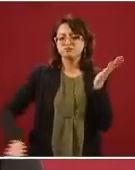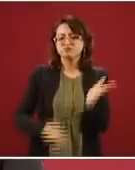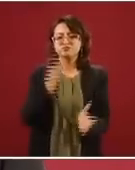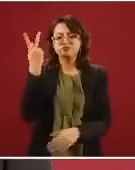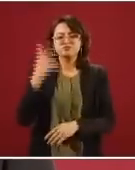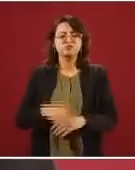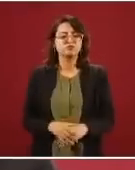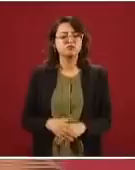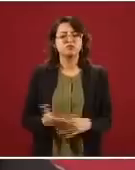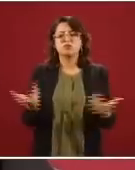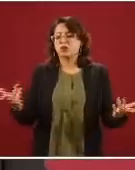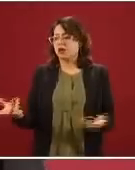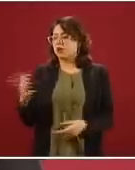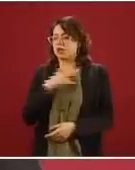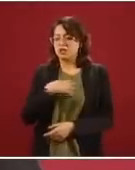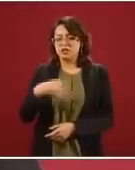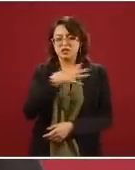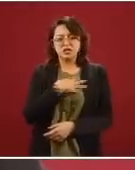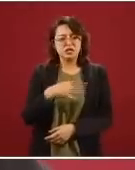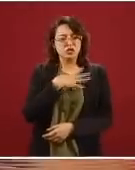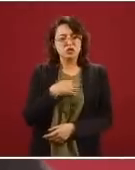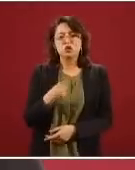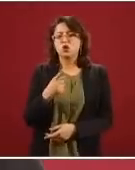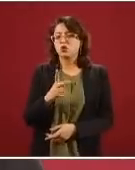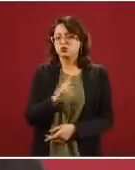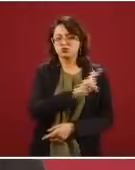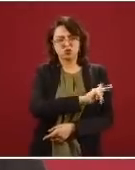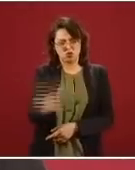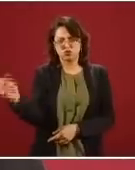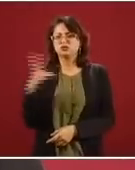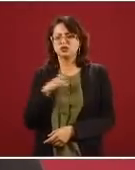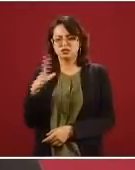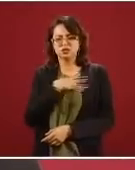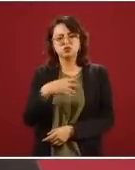todos tenemos hijos, o sea, es cosa de preguntarles, los que están en escuela,